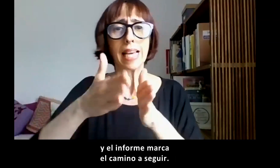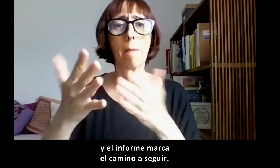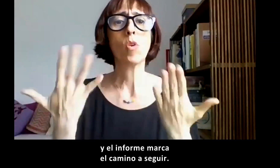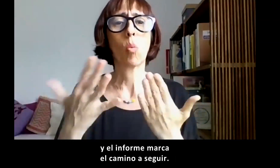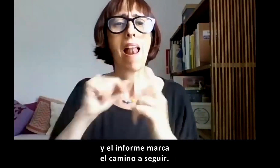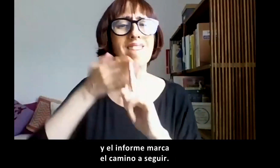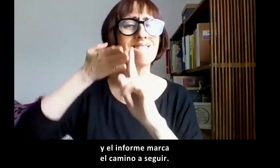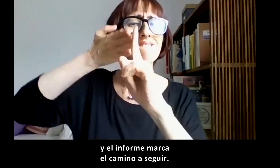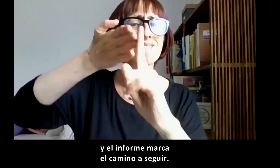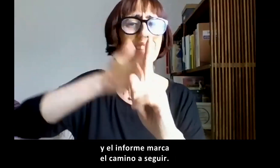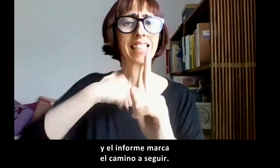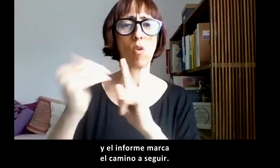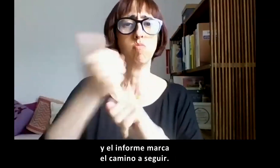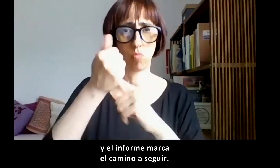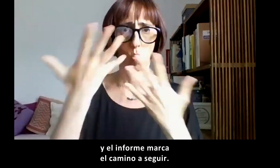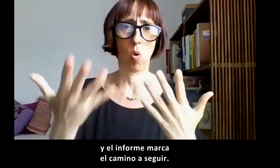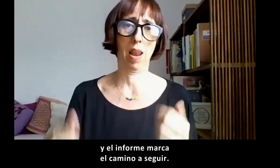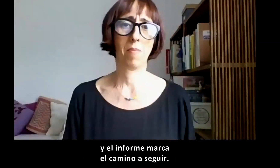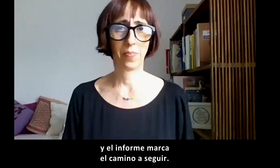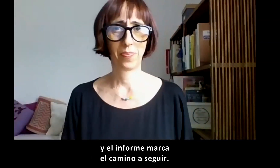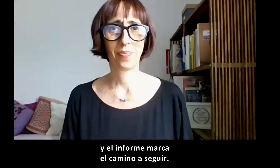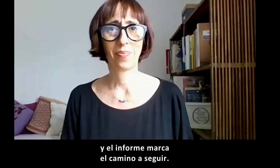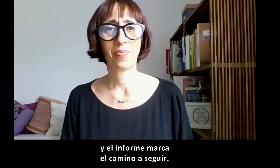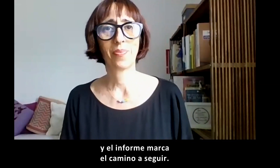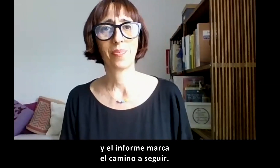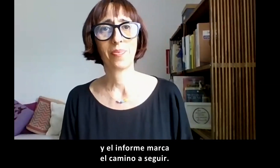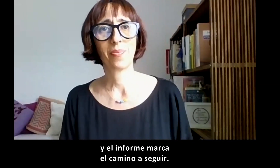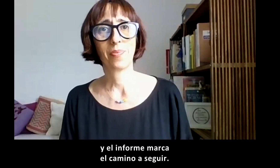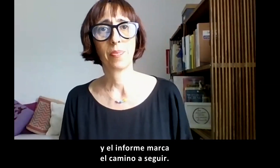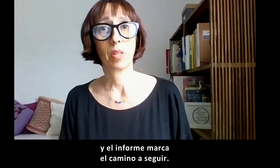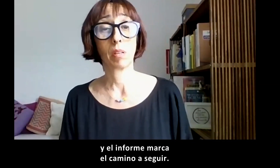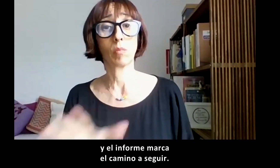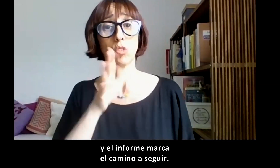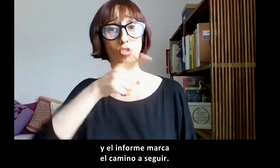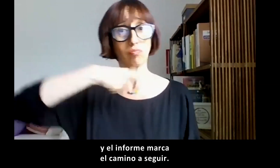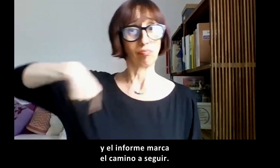encaminamos y el informe nos marca el camino a seguir.